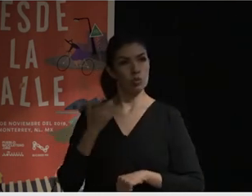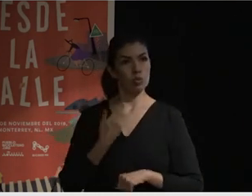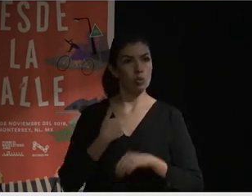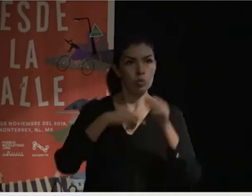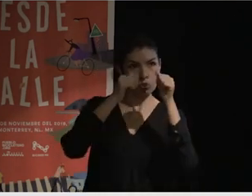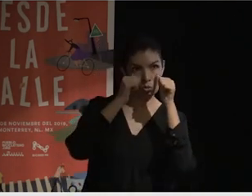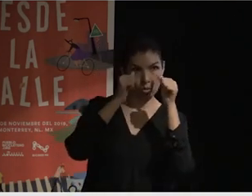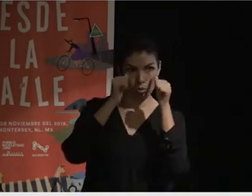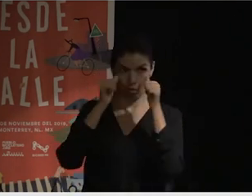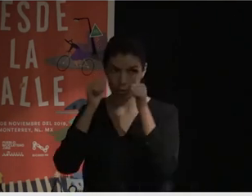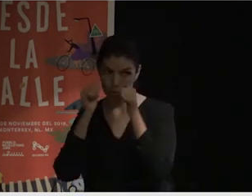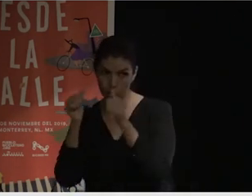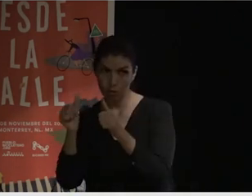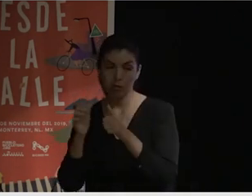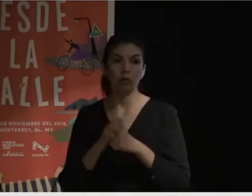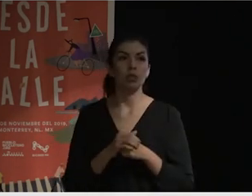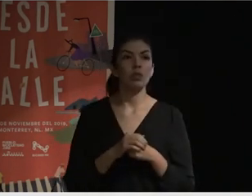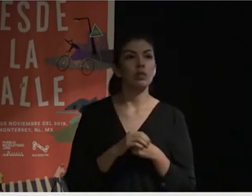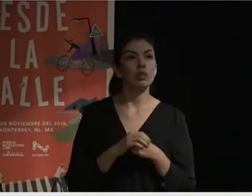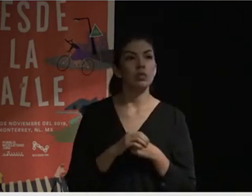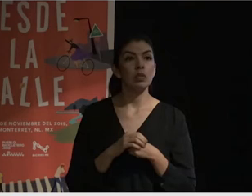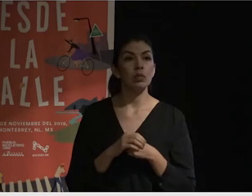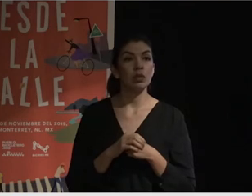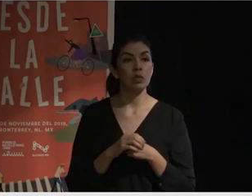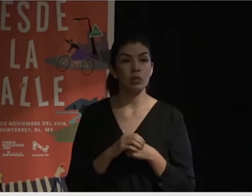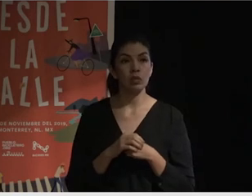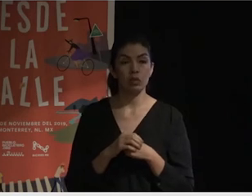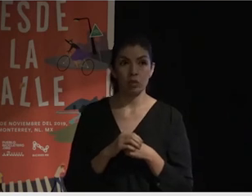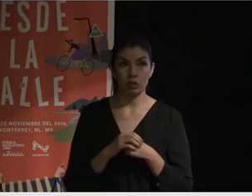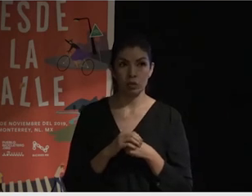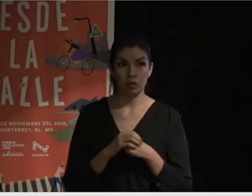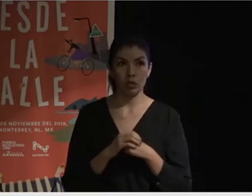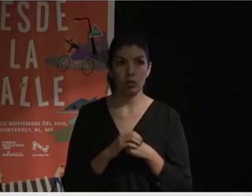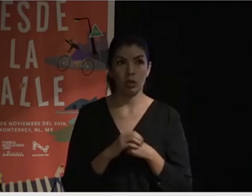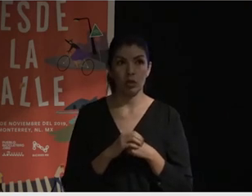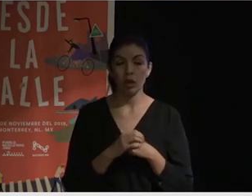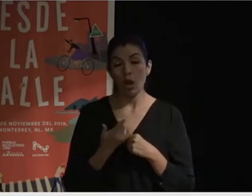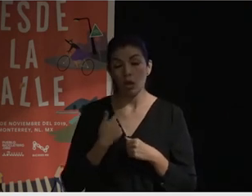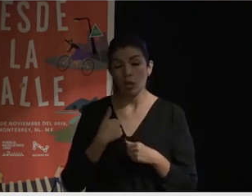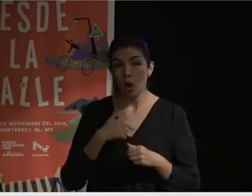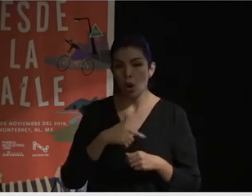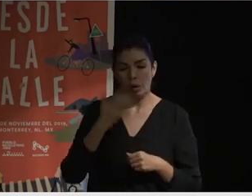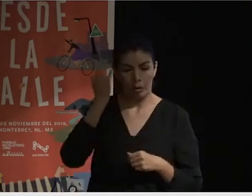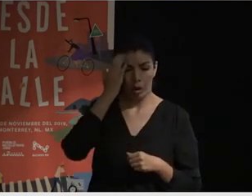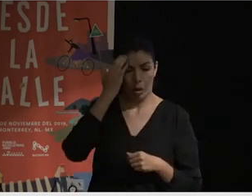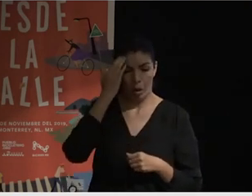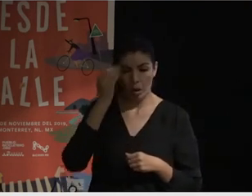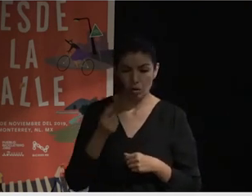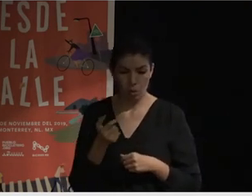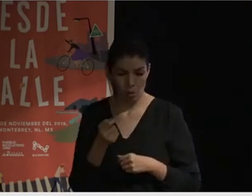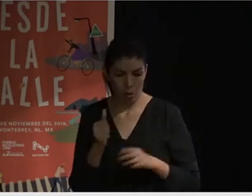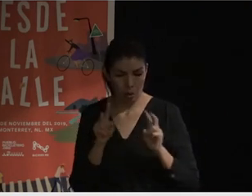es todo lo contrario con lo que ustedes plantean, y reconociendo mi poca información sobre este asunto de la